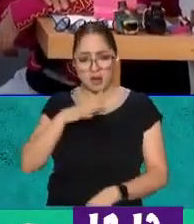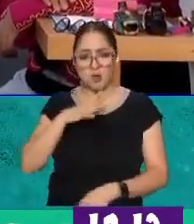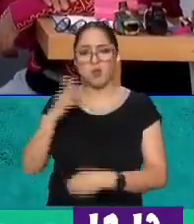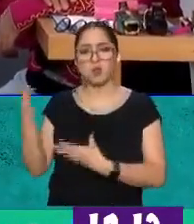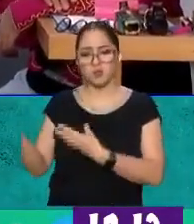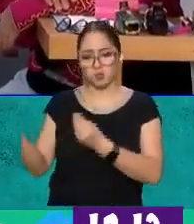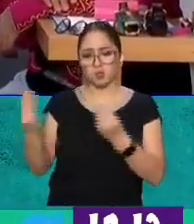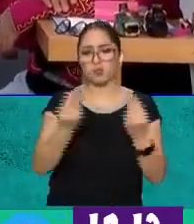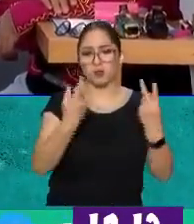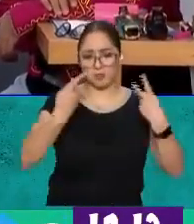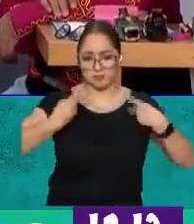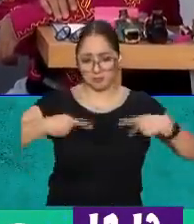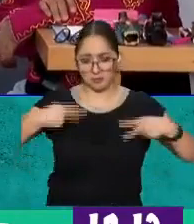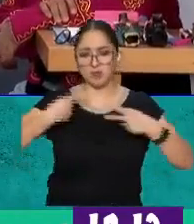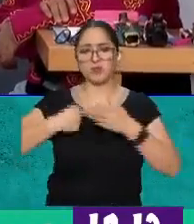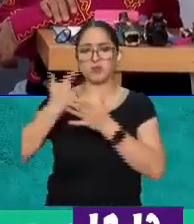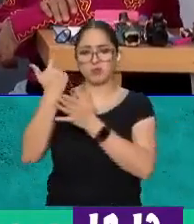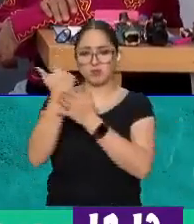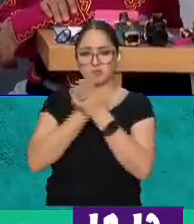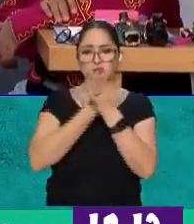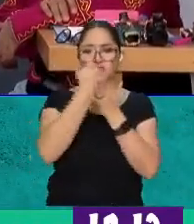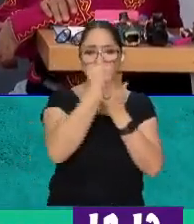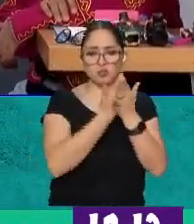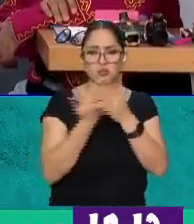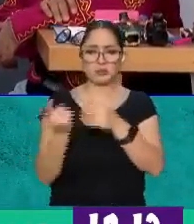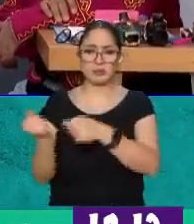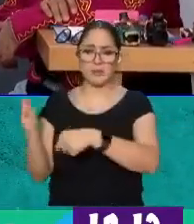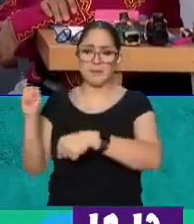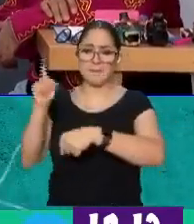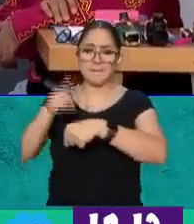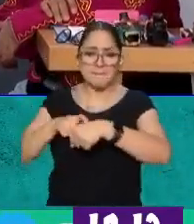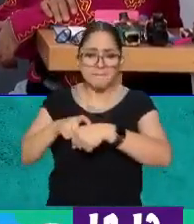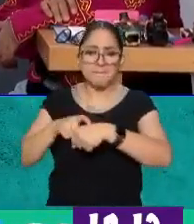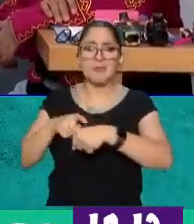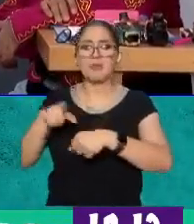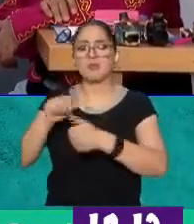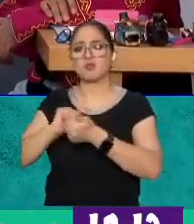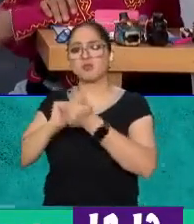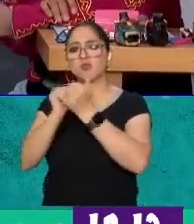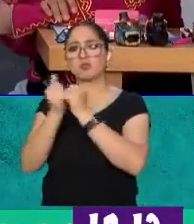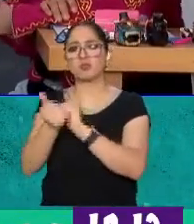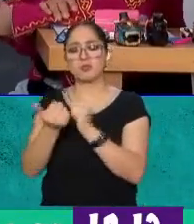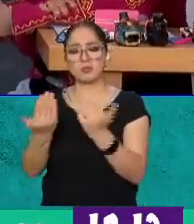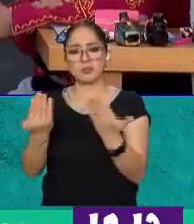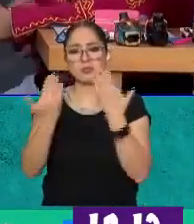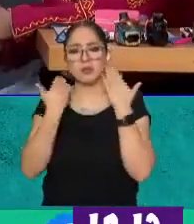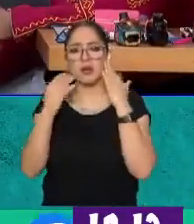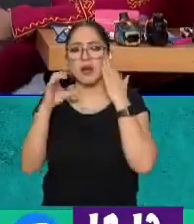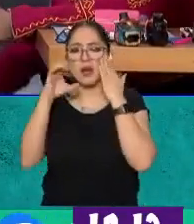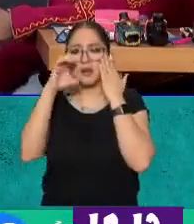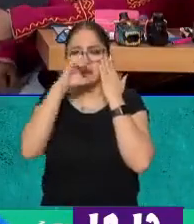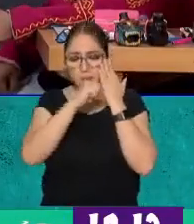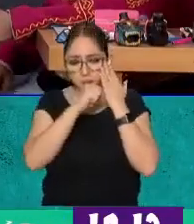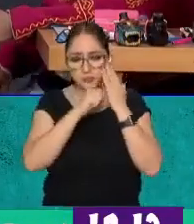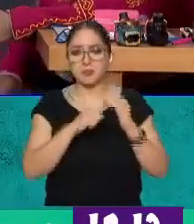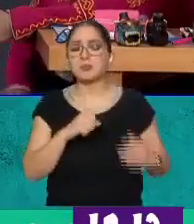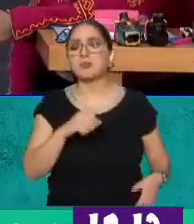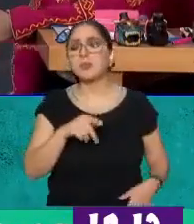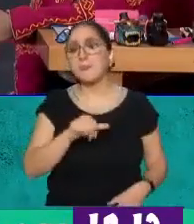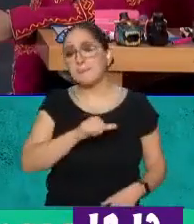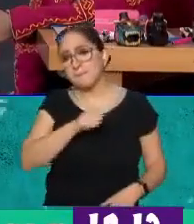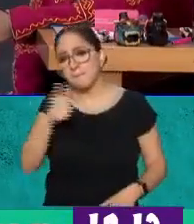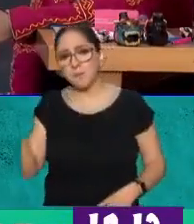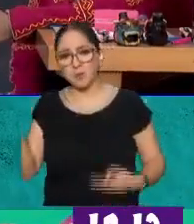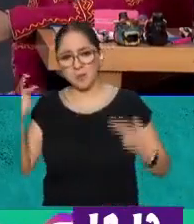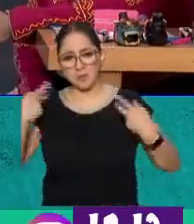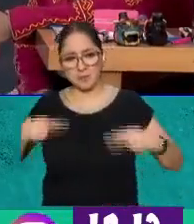nuestro registro, porque sí, meten la picadura de alacrán cuando comienza el calor. ¡Aso! Oye, y los que andan comiendo